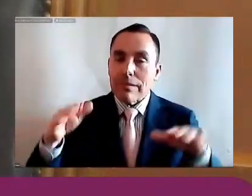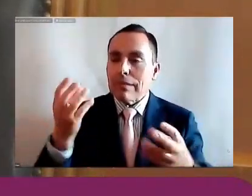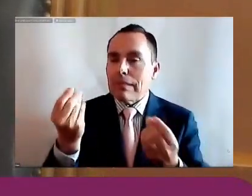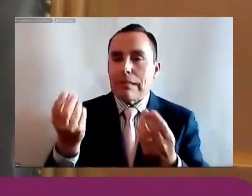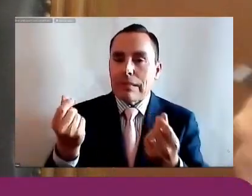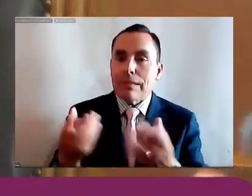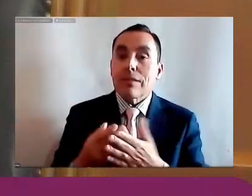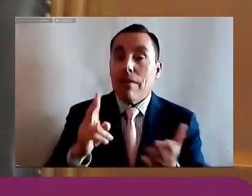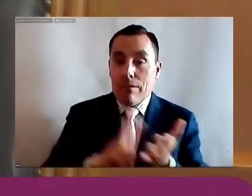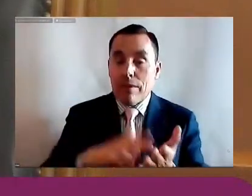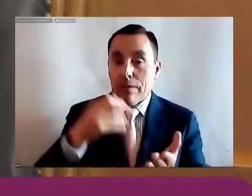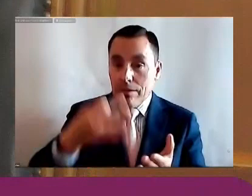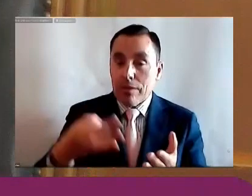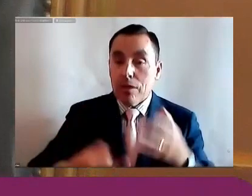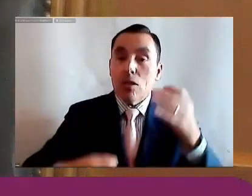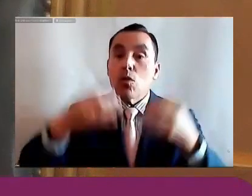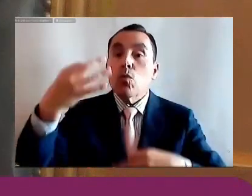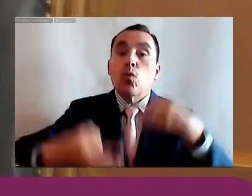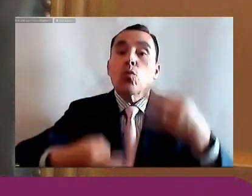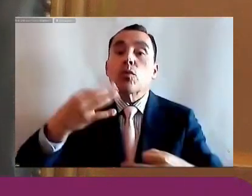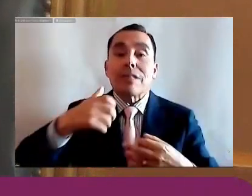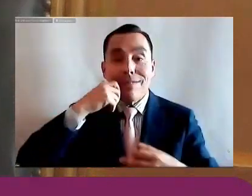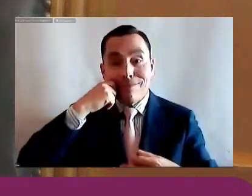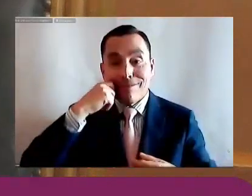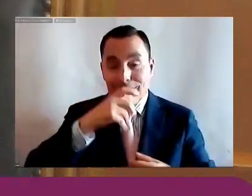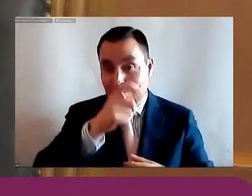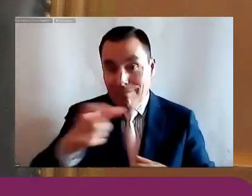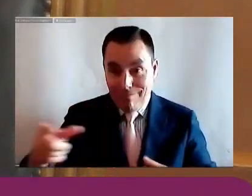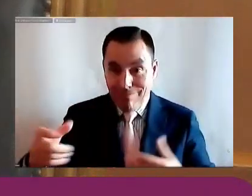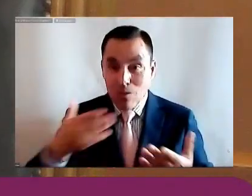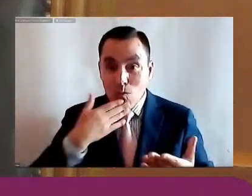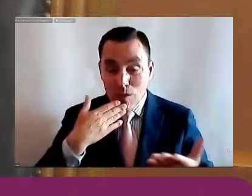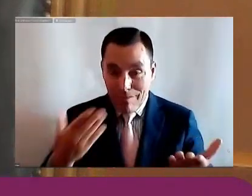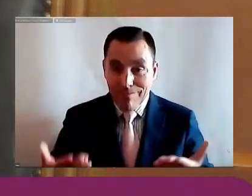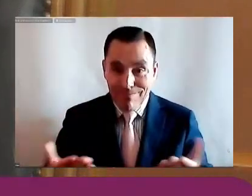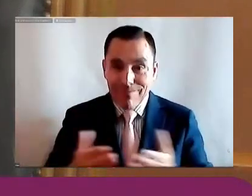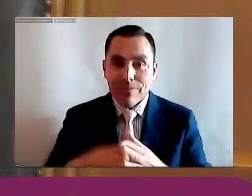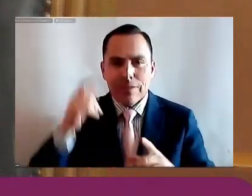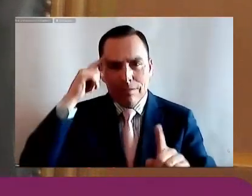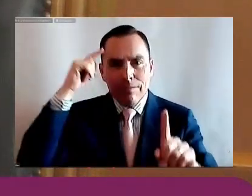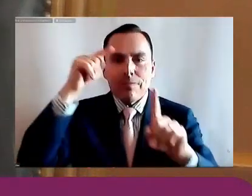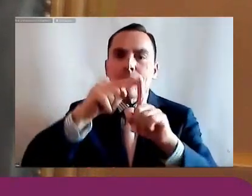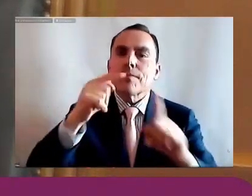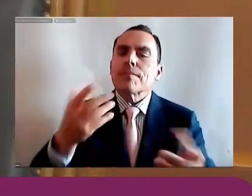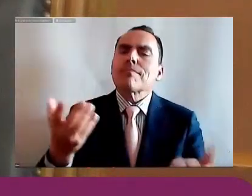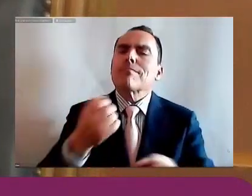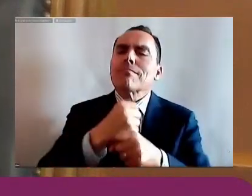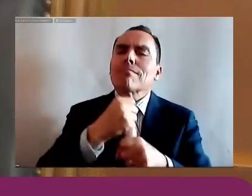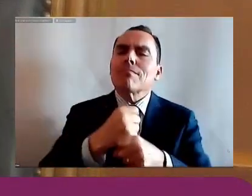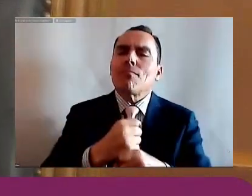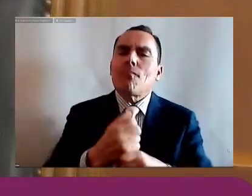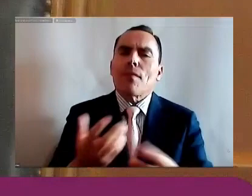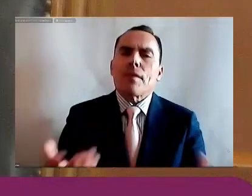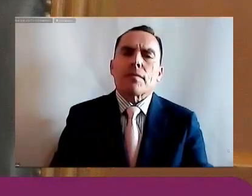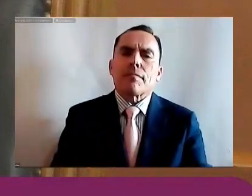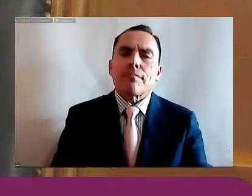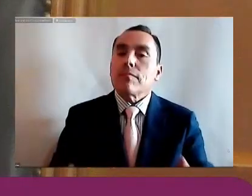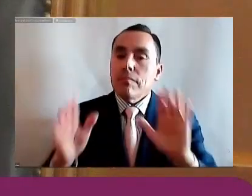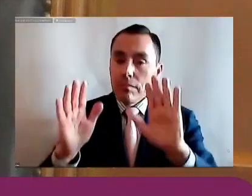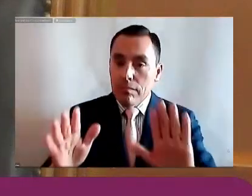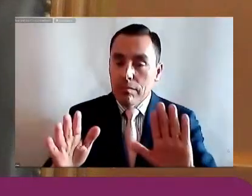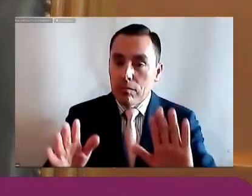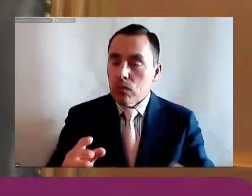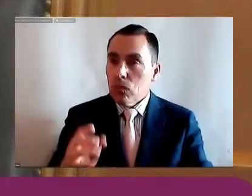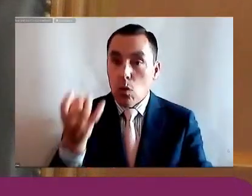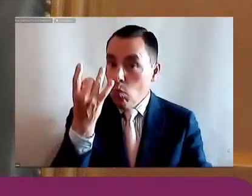hablaba de justicia material. Bueno, el derecho del trabajo, eso eran sus propósitos. Ahora, basta pensar que los